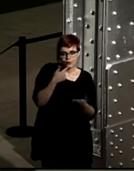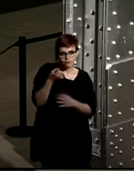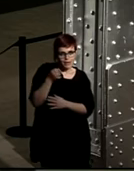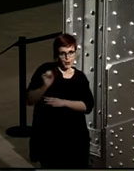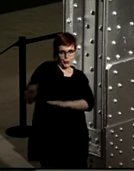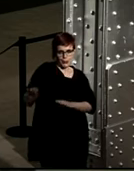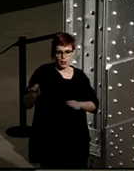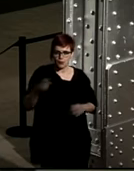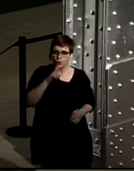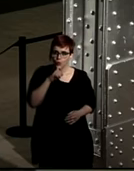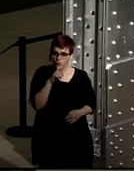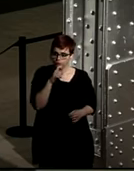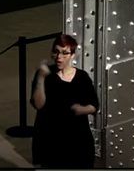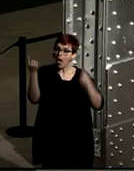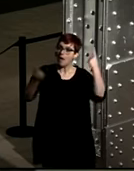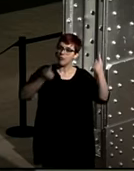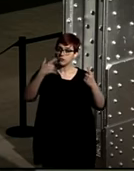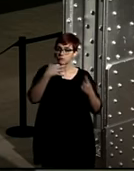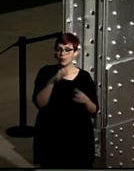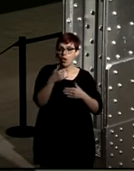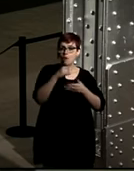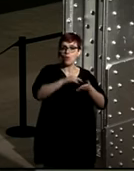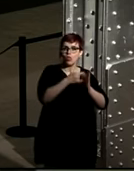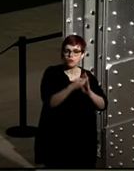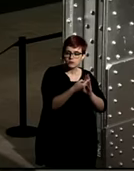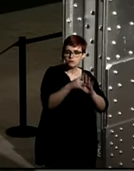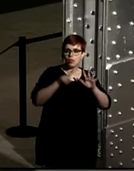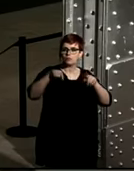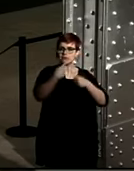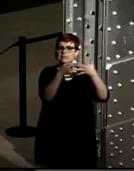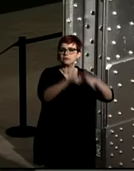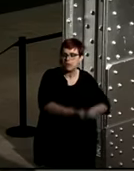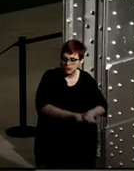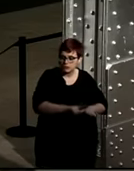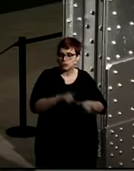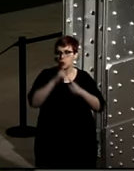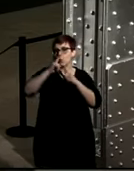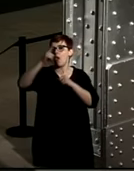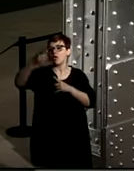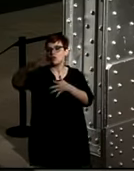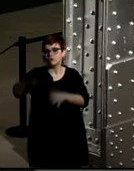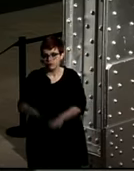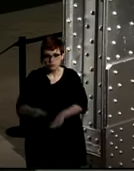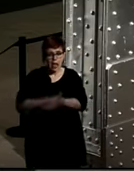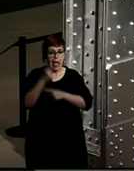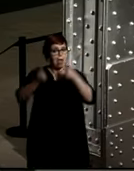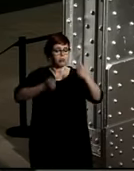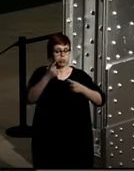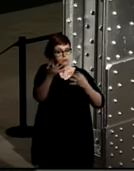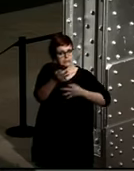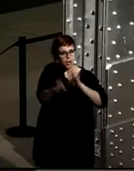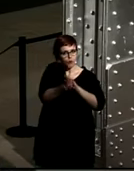cada proyecto muchas veces pasan 6 meses, pasa un año y dices, no, tengo que apostar, tengo que seguir, tengo que ir en contra de lo que tenga que